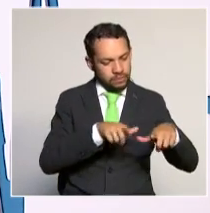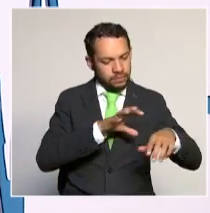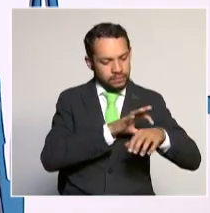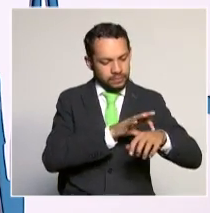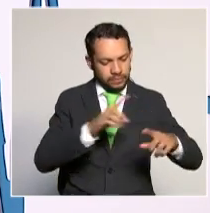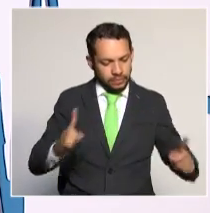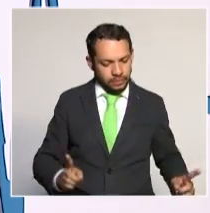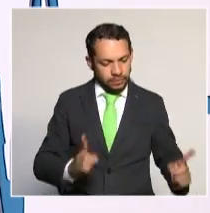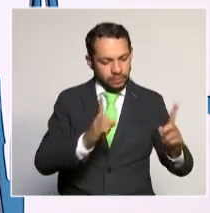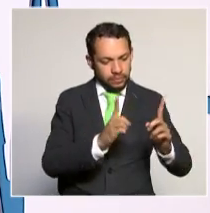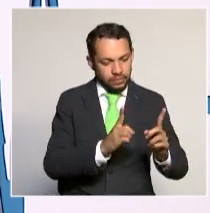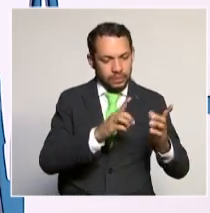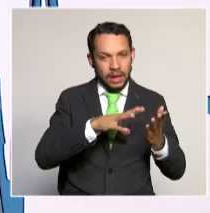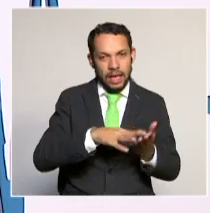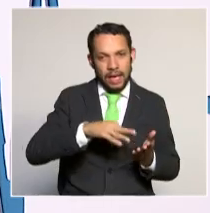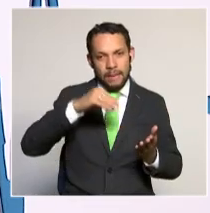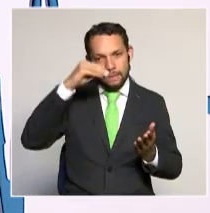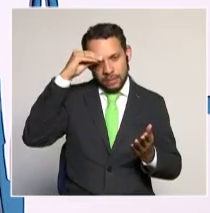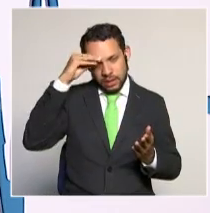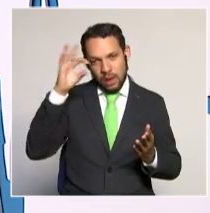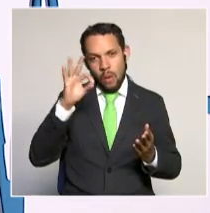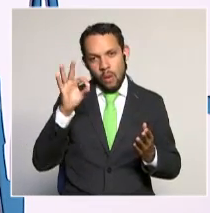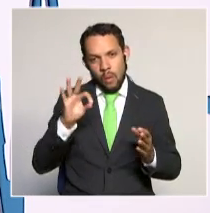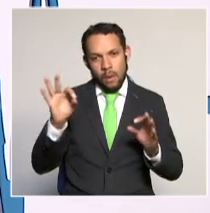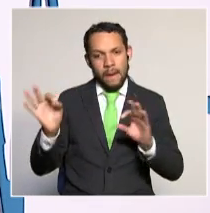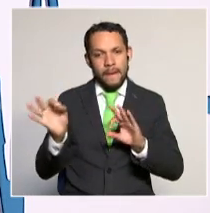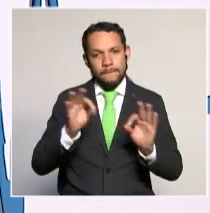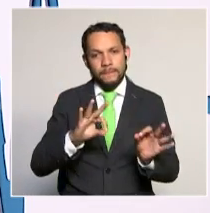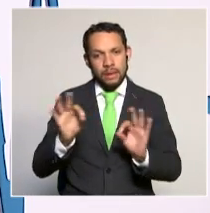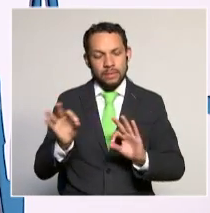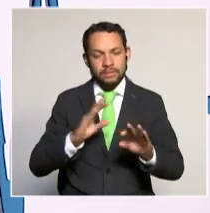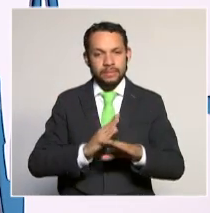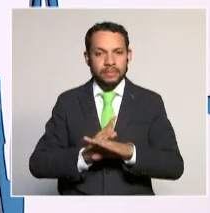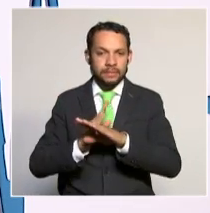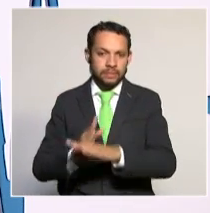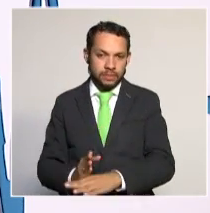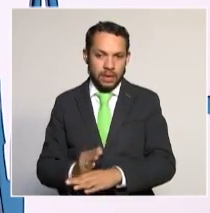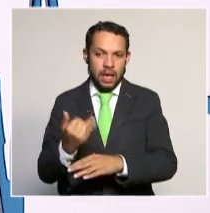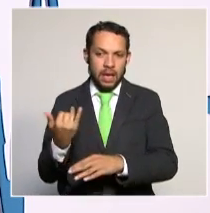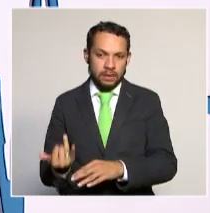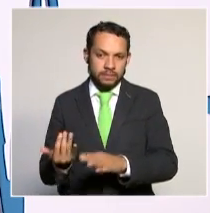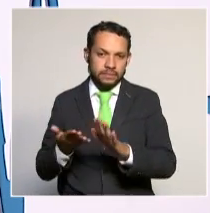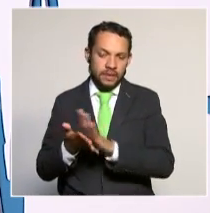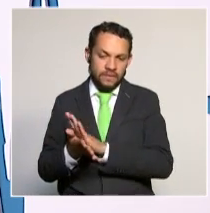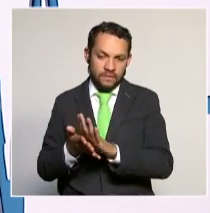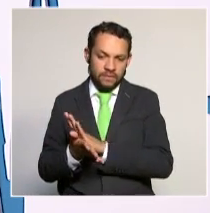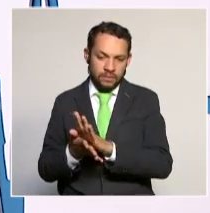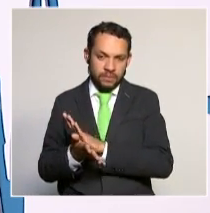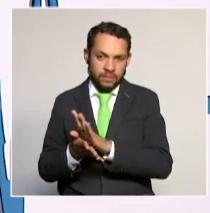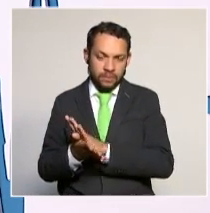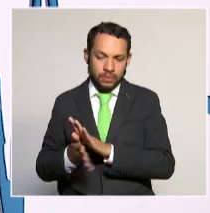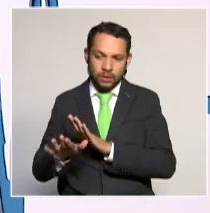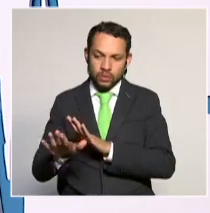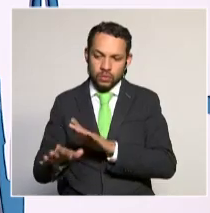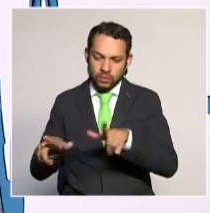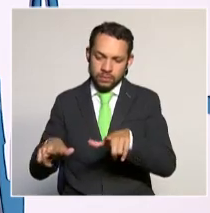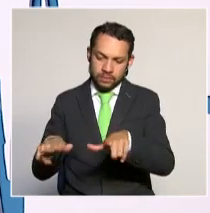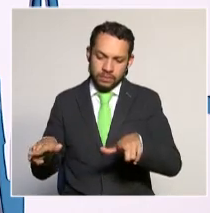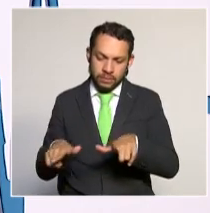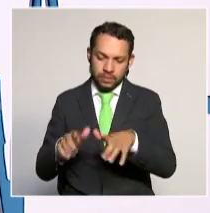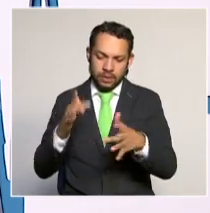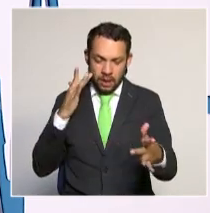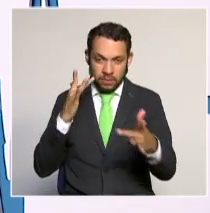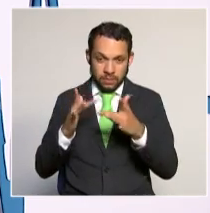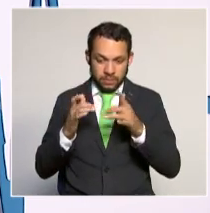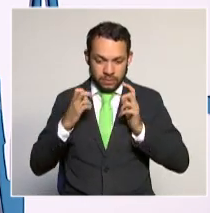lo aprendan o lo puedan evitar o manejar adecuadamente a través de la información que puedan recibir a través de este programa. Y